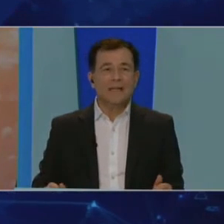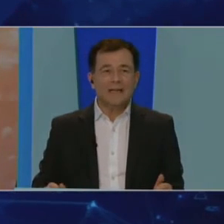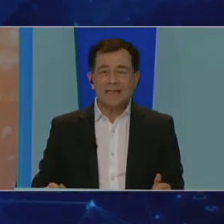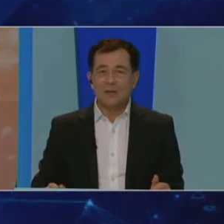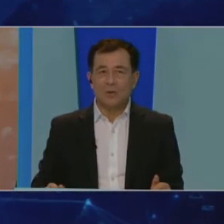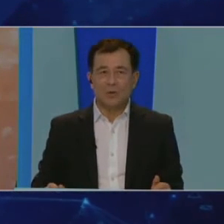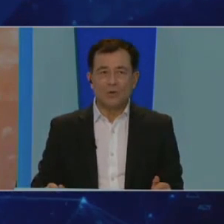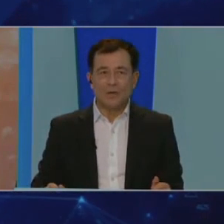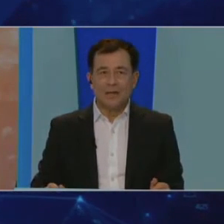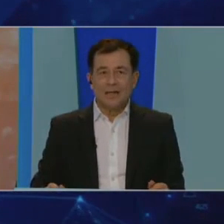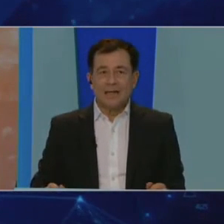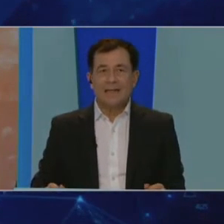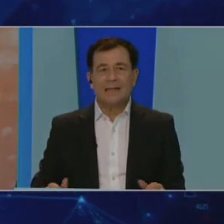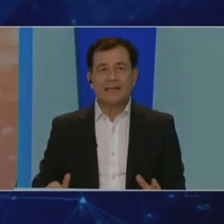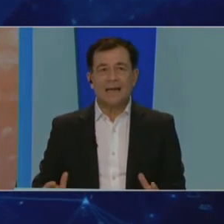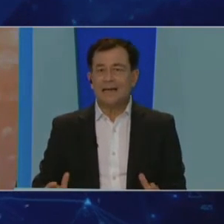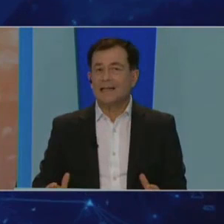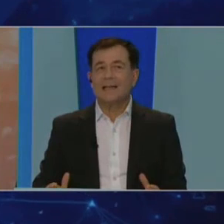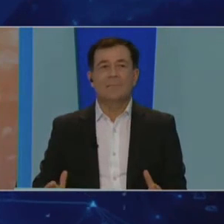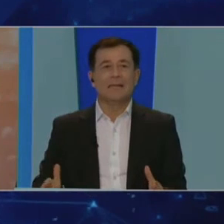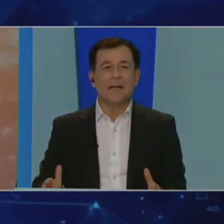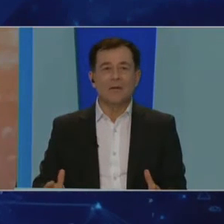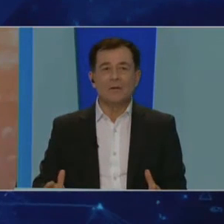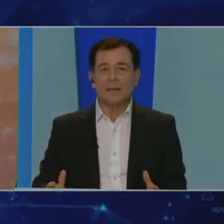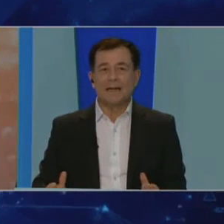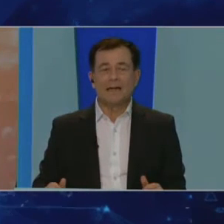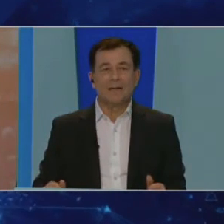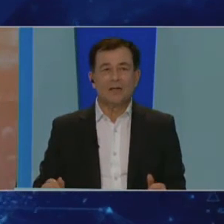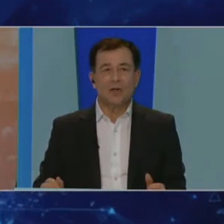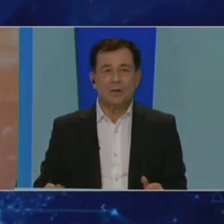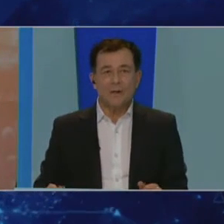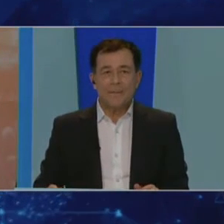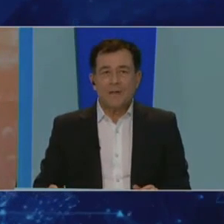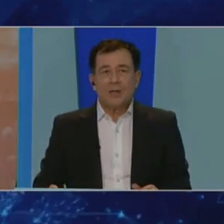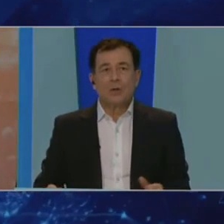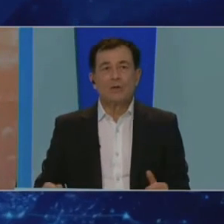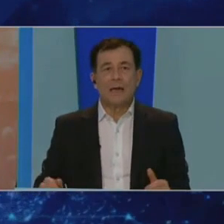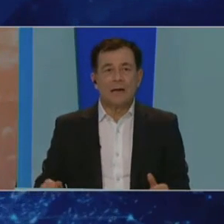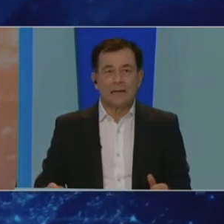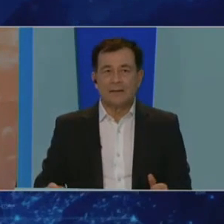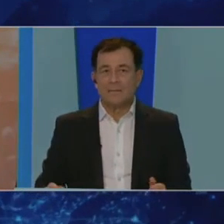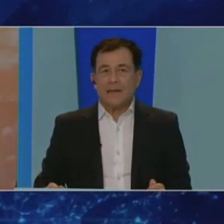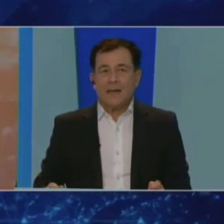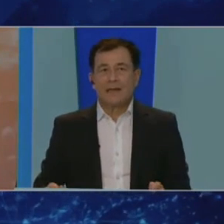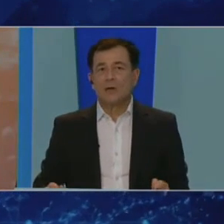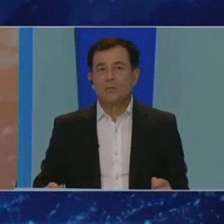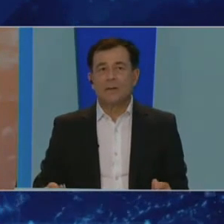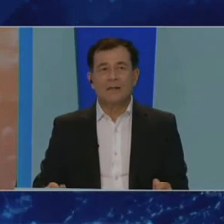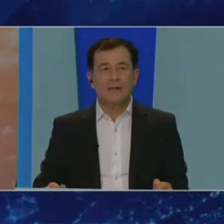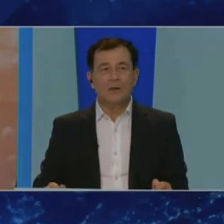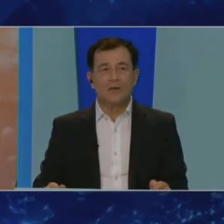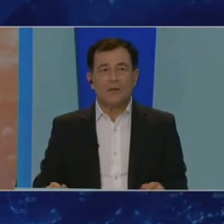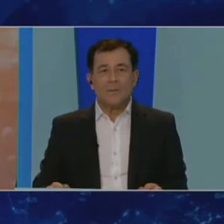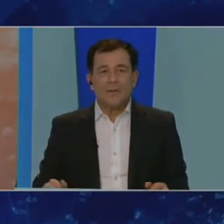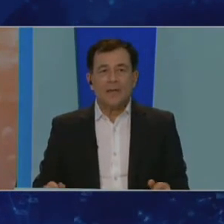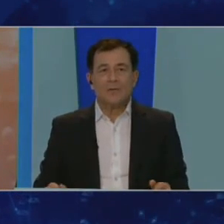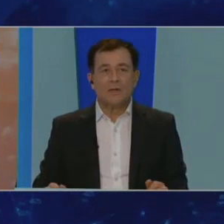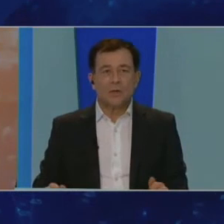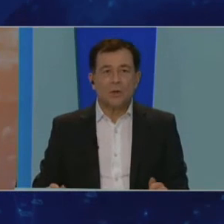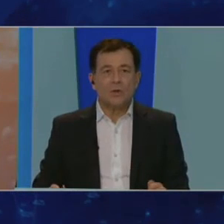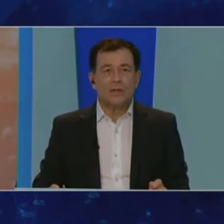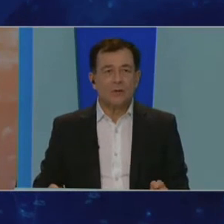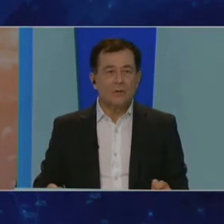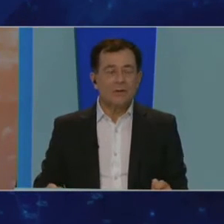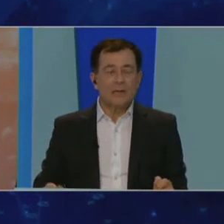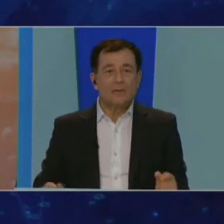Muchas gracias a todos. Y desde ya, invitados para la versión 12A en 2022 de